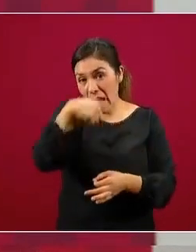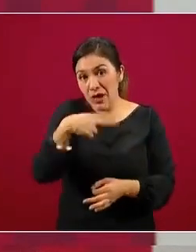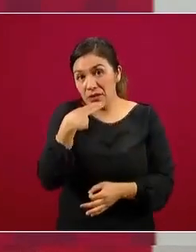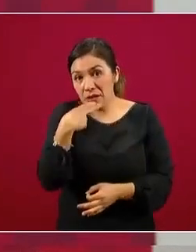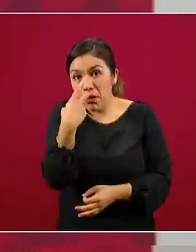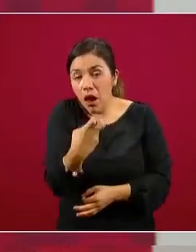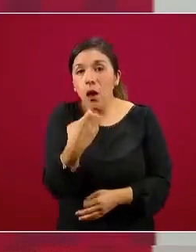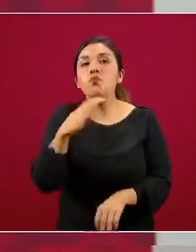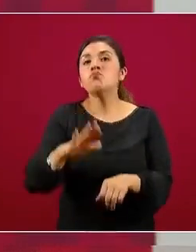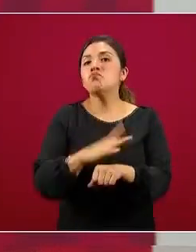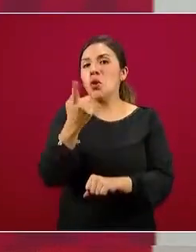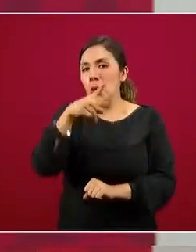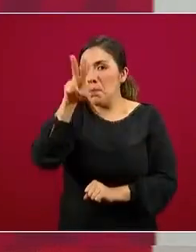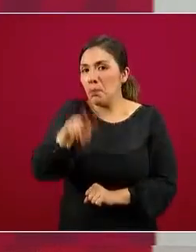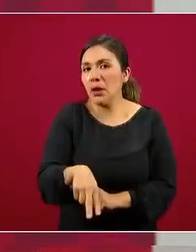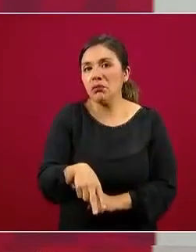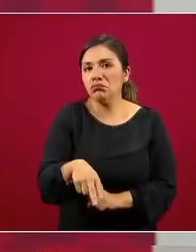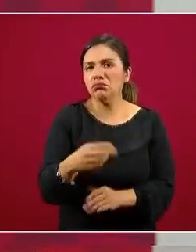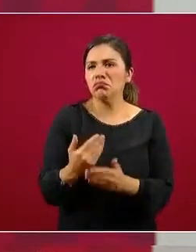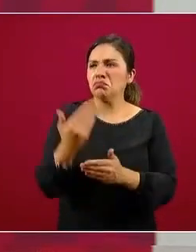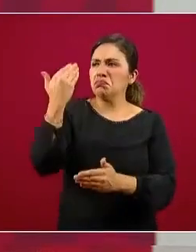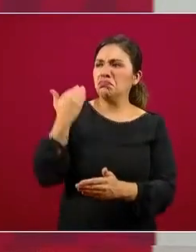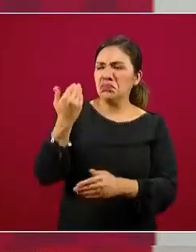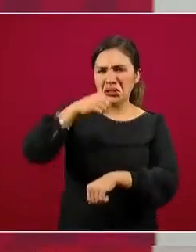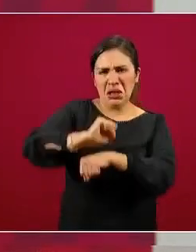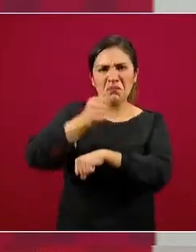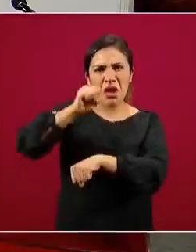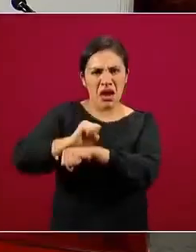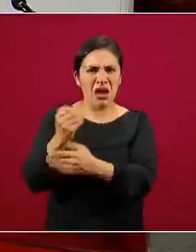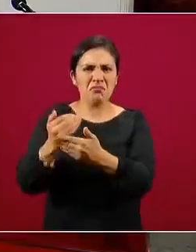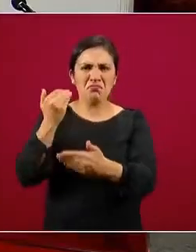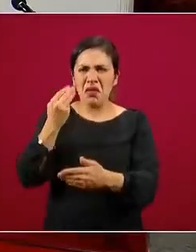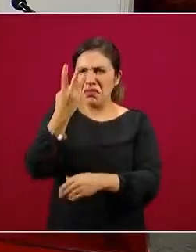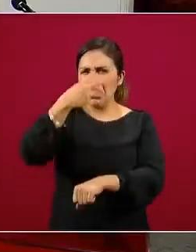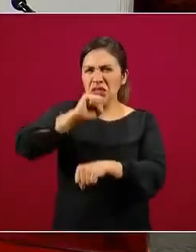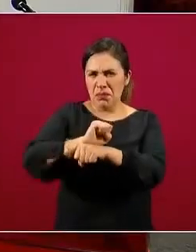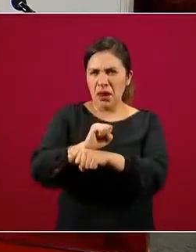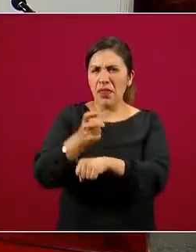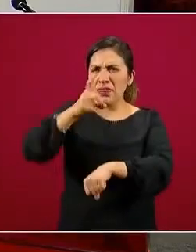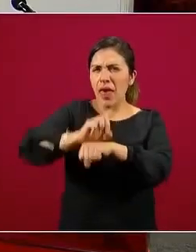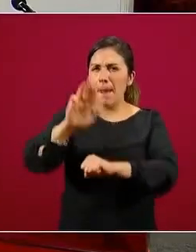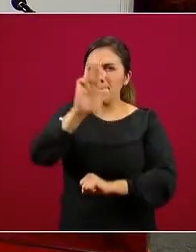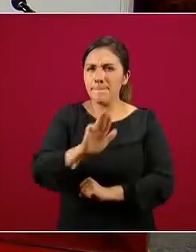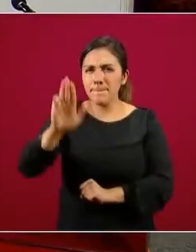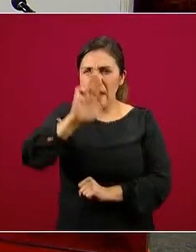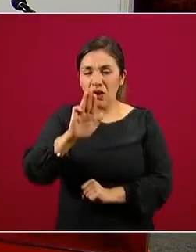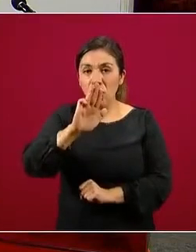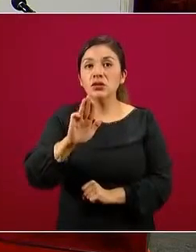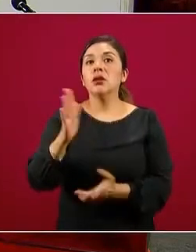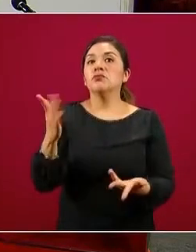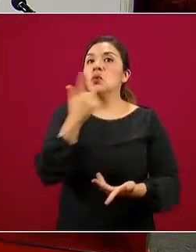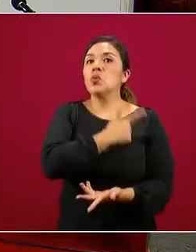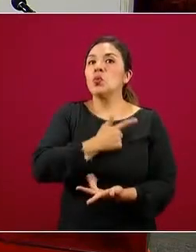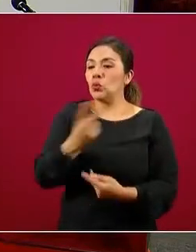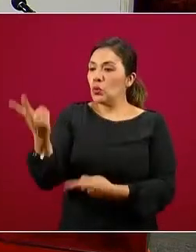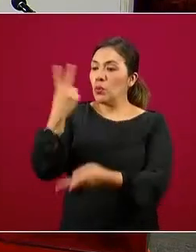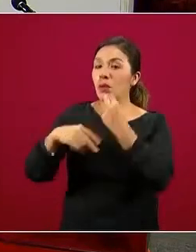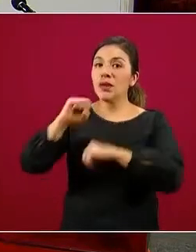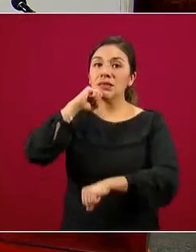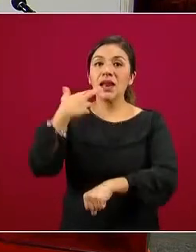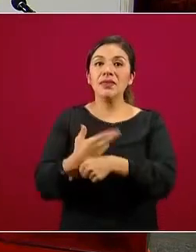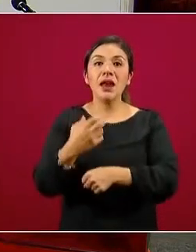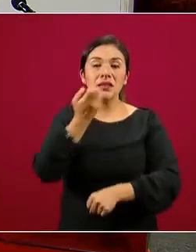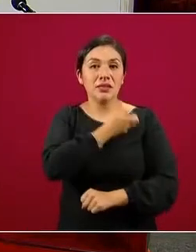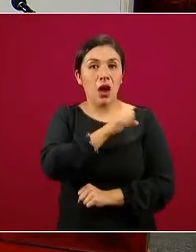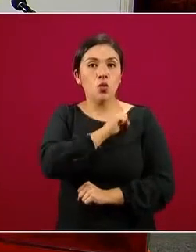porque efectivamente hace varias semanas si no recuerdo mal hace tres en miércoles tuvimos el gusto de tener a la secretaria de salud